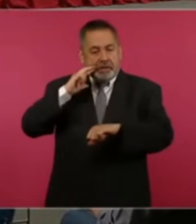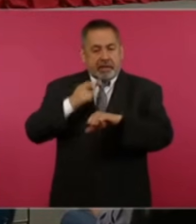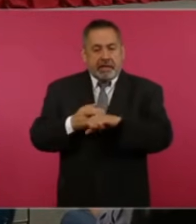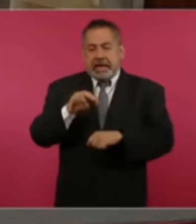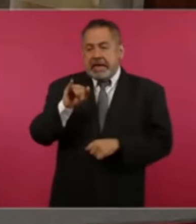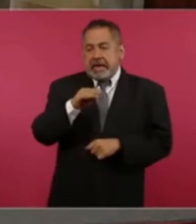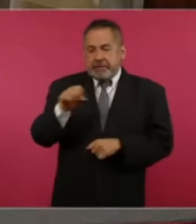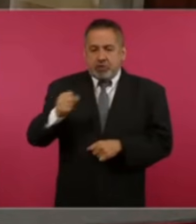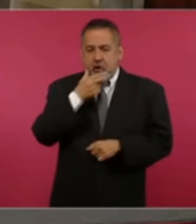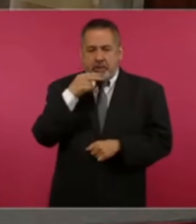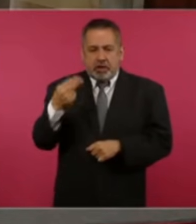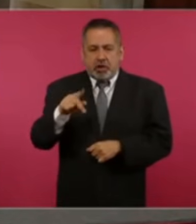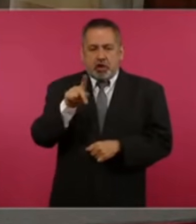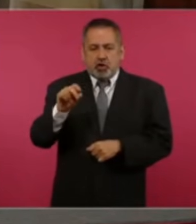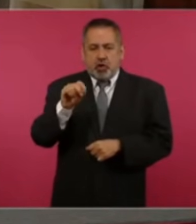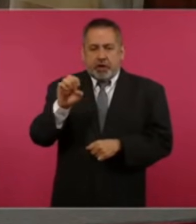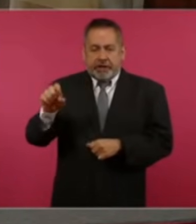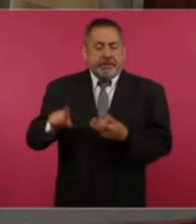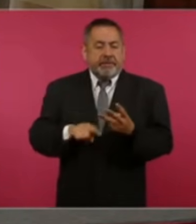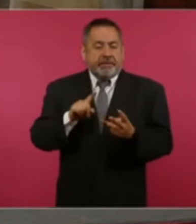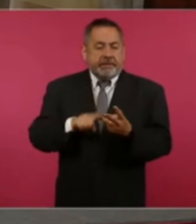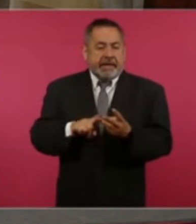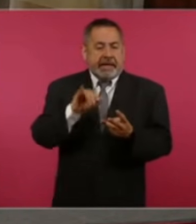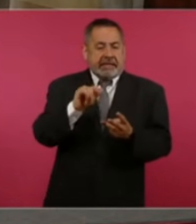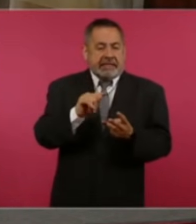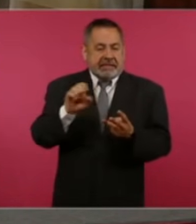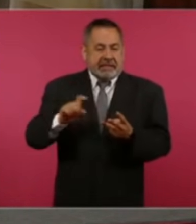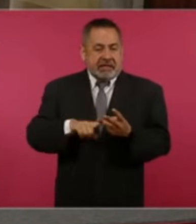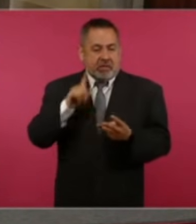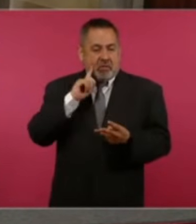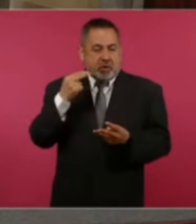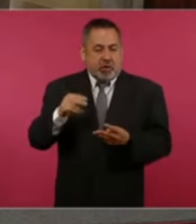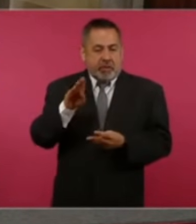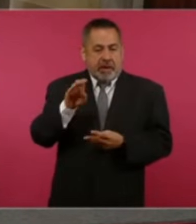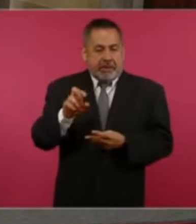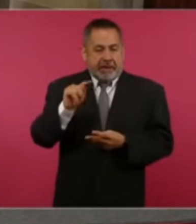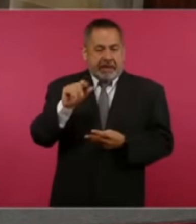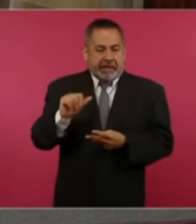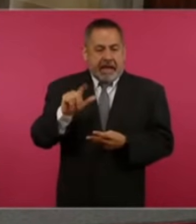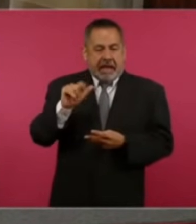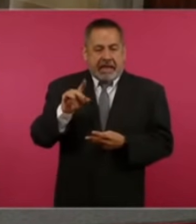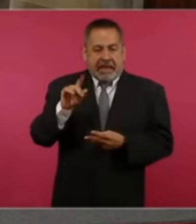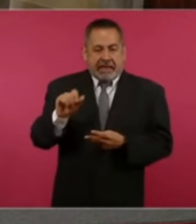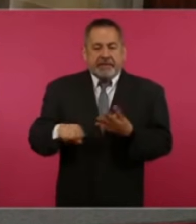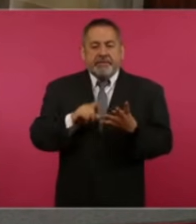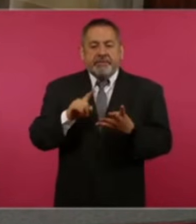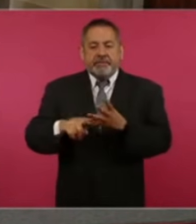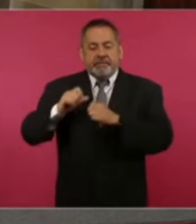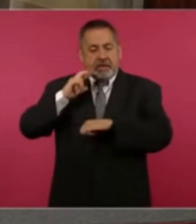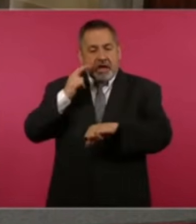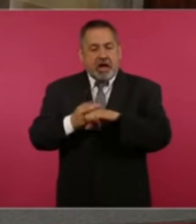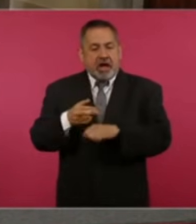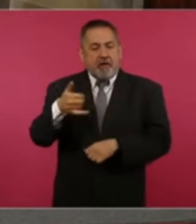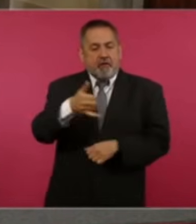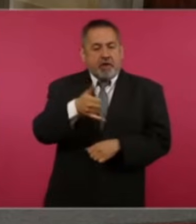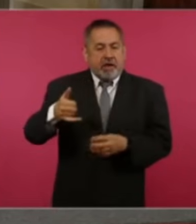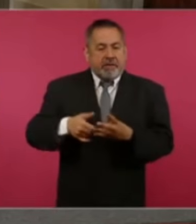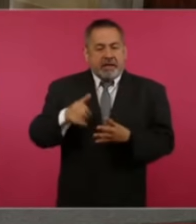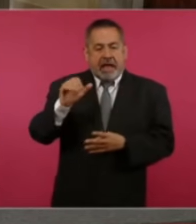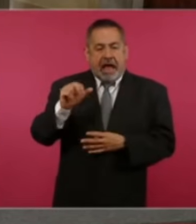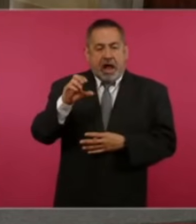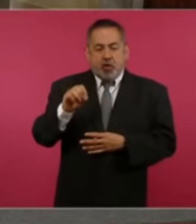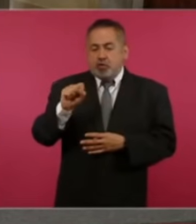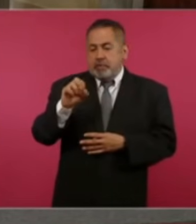Zoé Robledo, la titular del ISSSTE, Berta Alcalde, el titular del Infonavit, Carlos